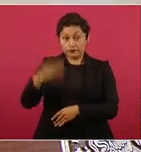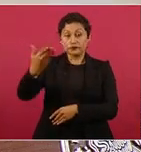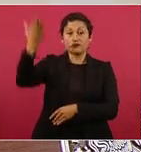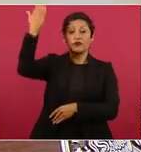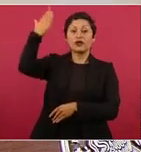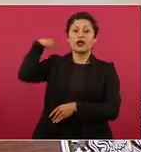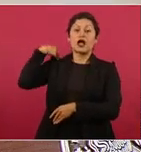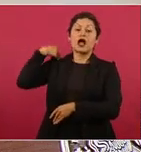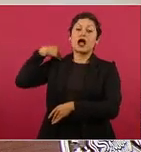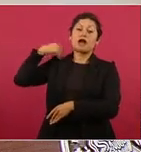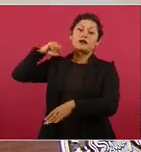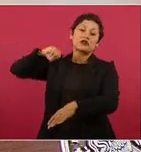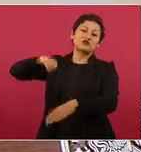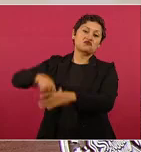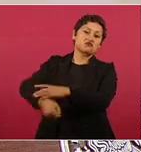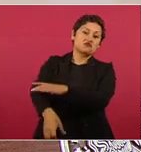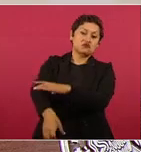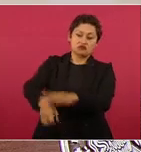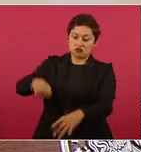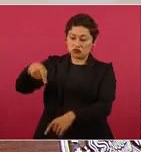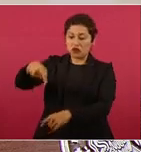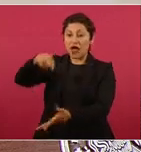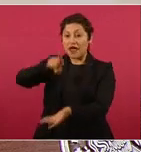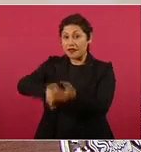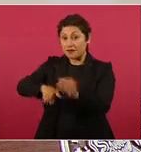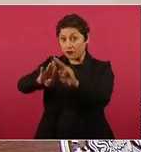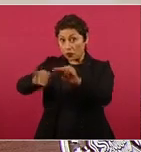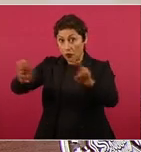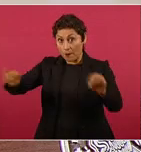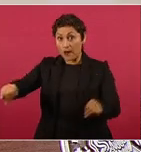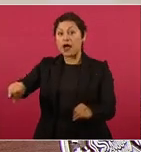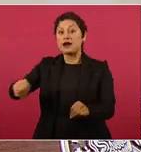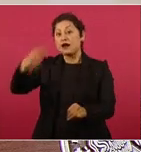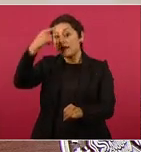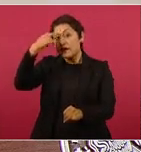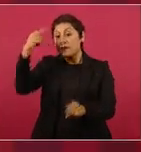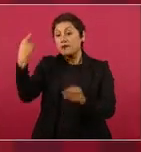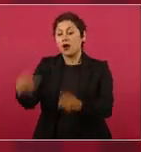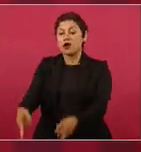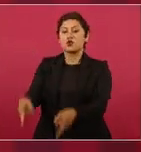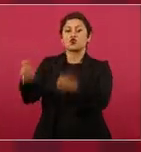con plataformas marinas para la extracción de gas.